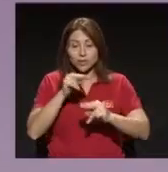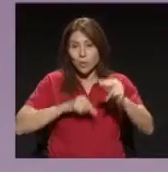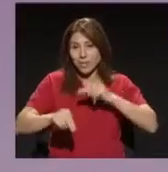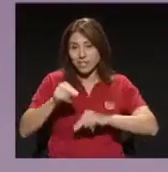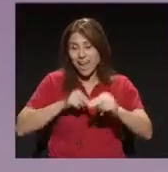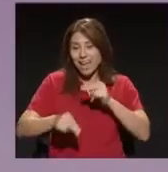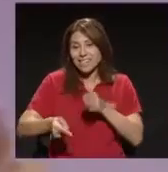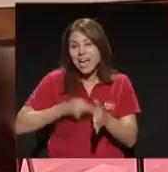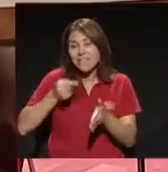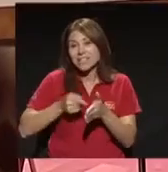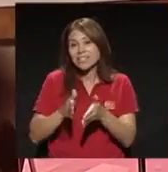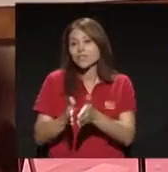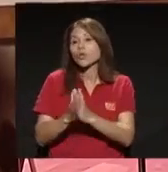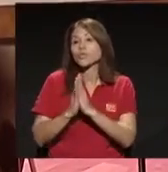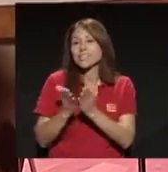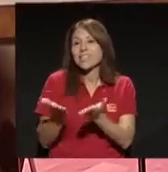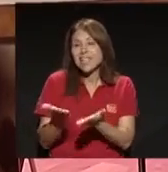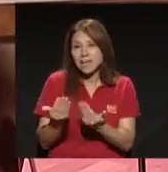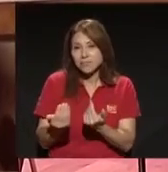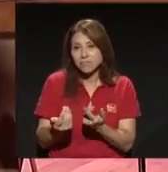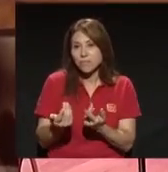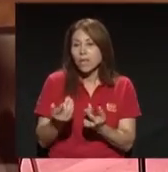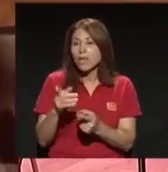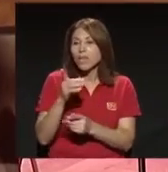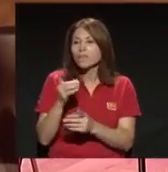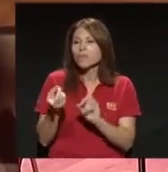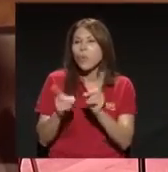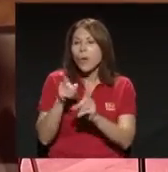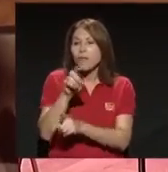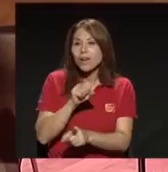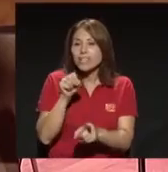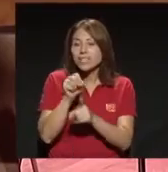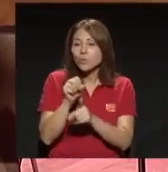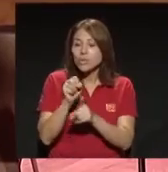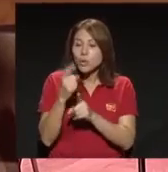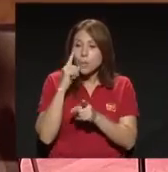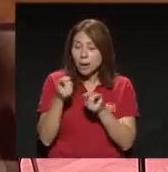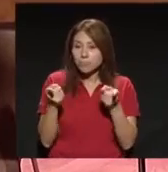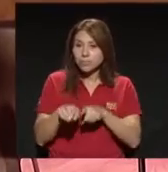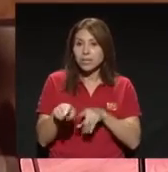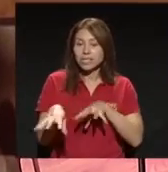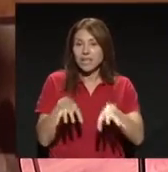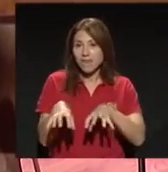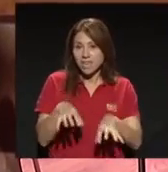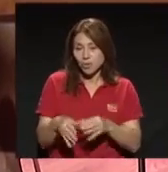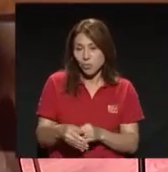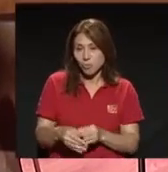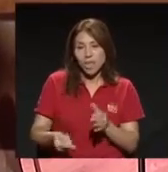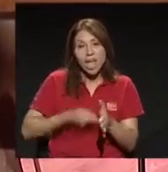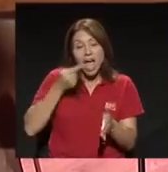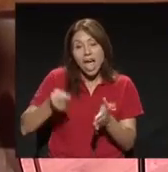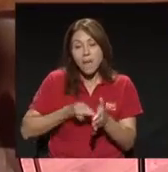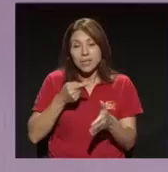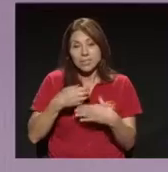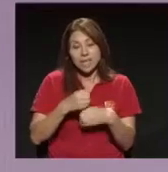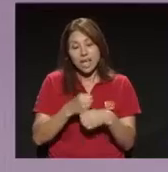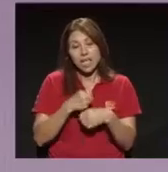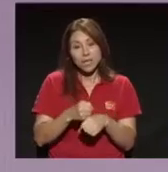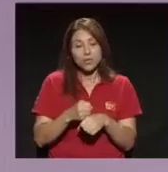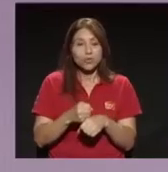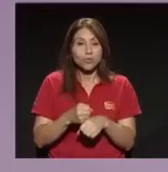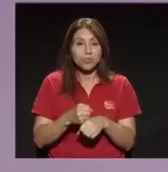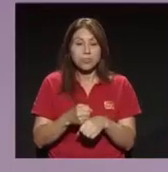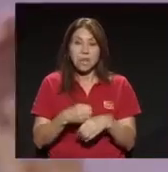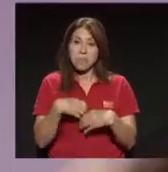parte a veces solicitan bueno cuál fue la situación que ameritó es a ese evento verdad y en algunos casos han hecho acciones digamos